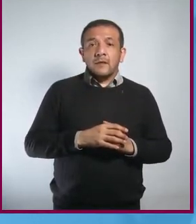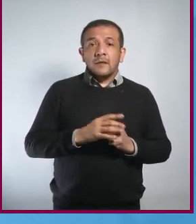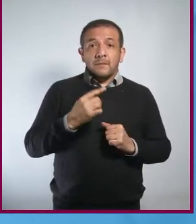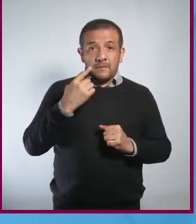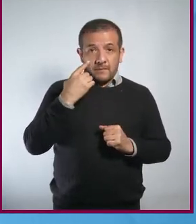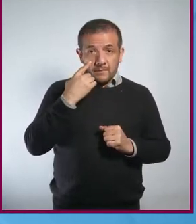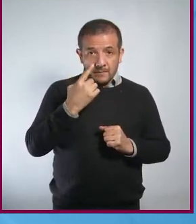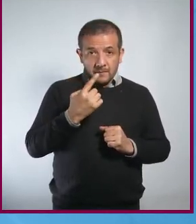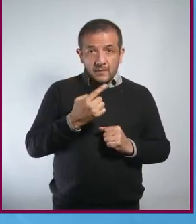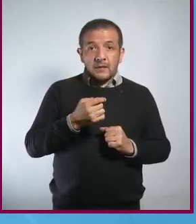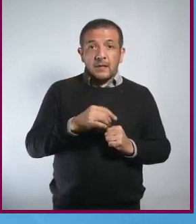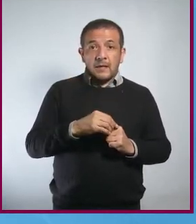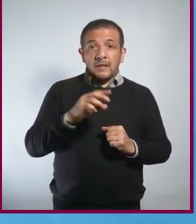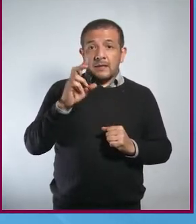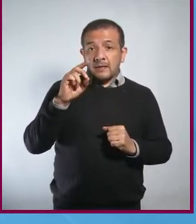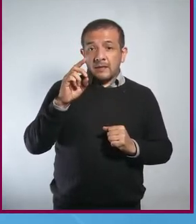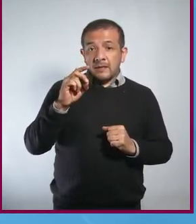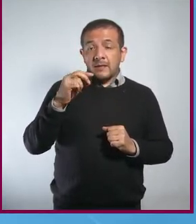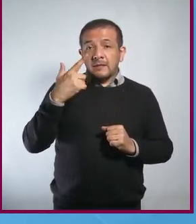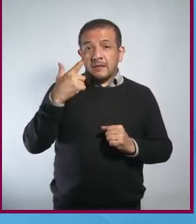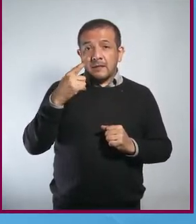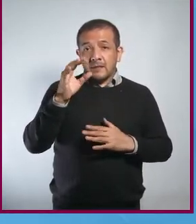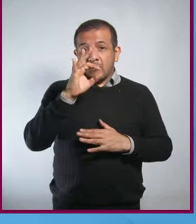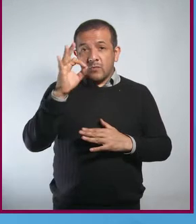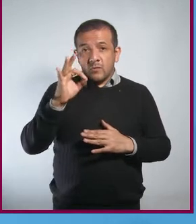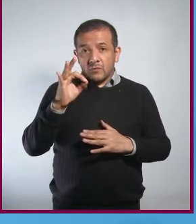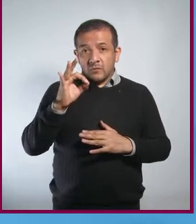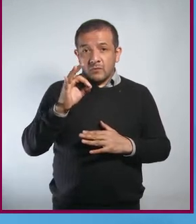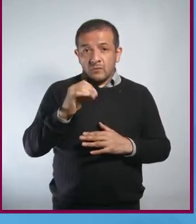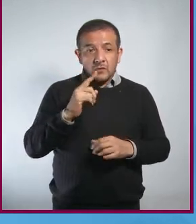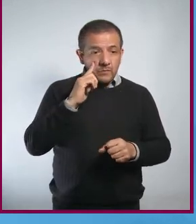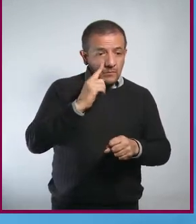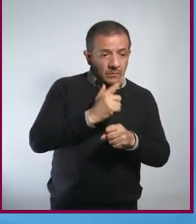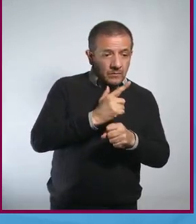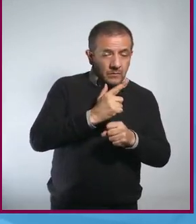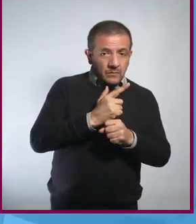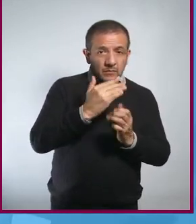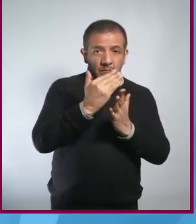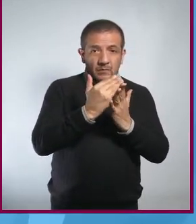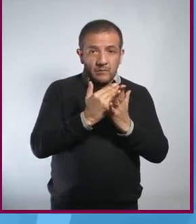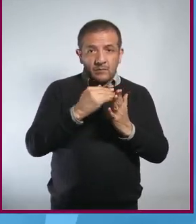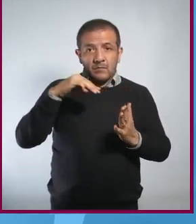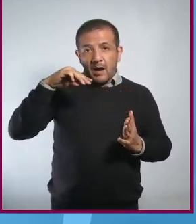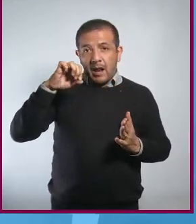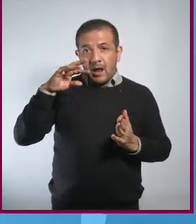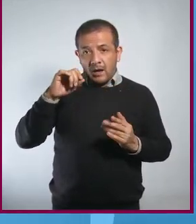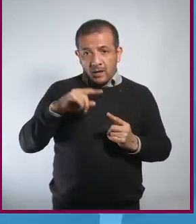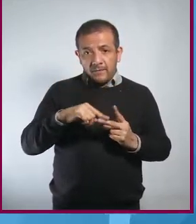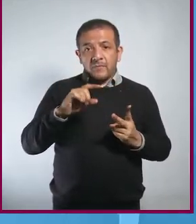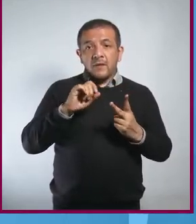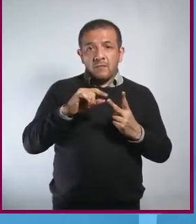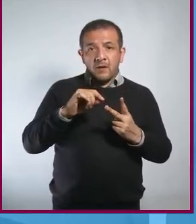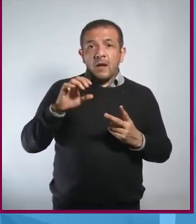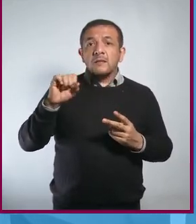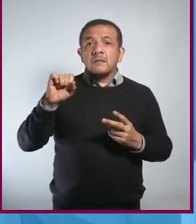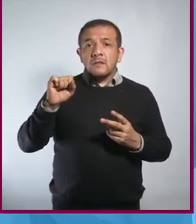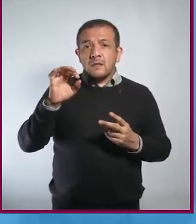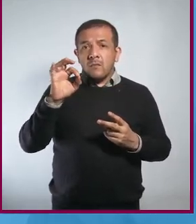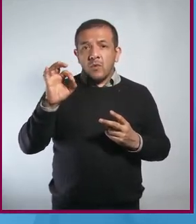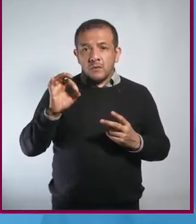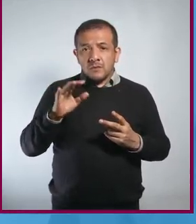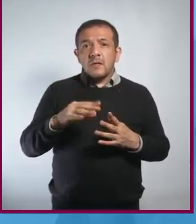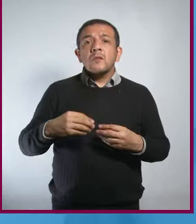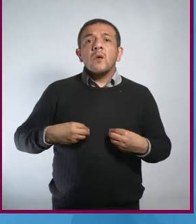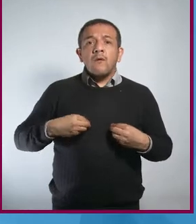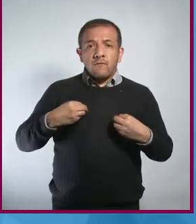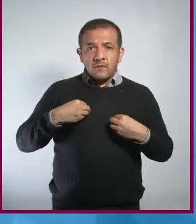reducido en un 37% los casos de malaria, en un 60% las tasas de mortalidad,